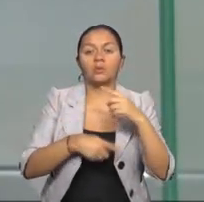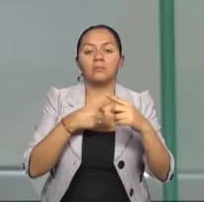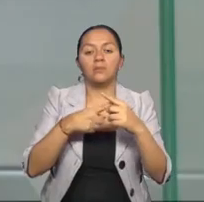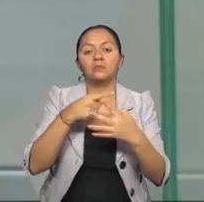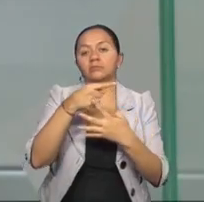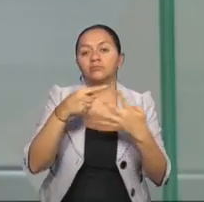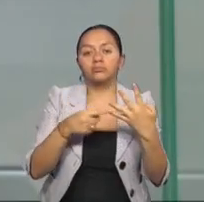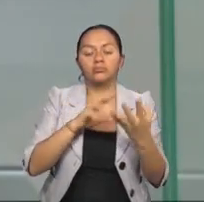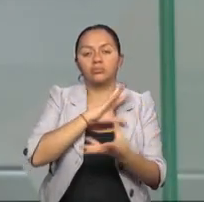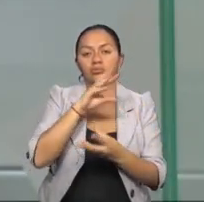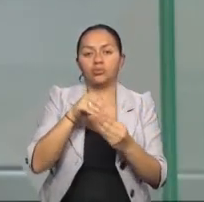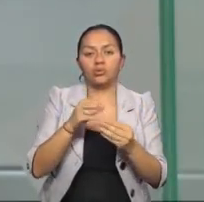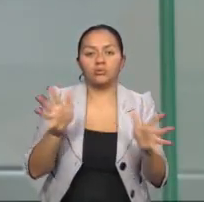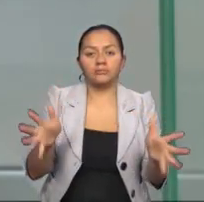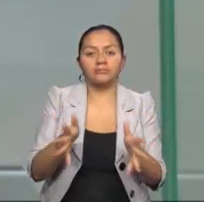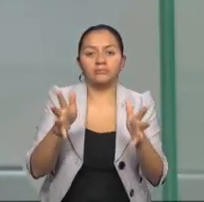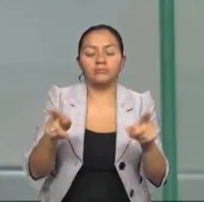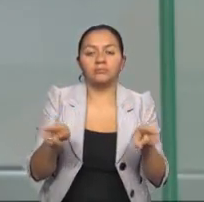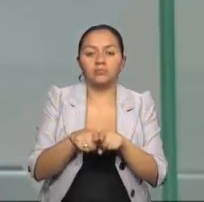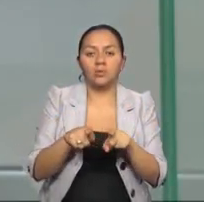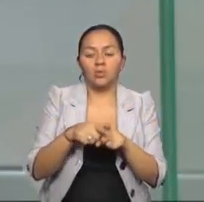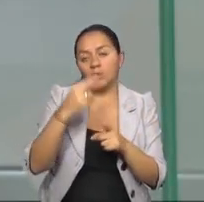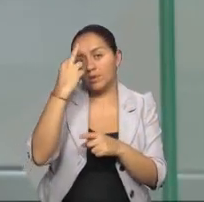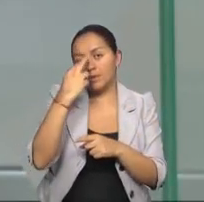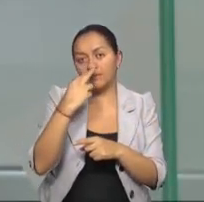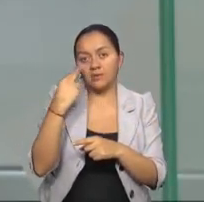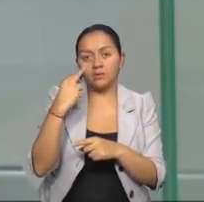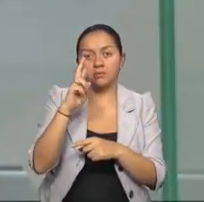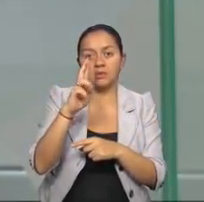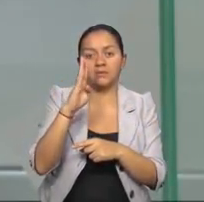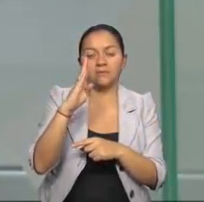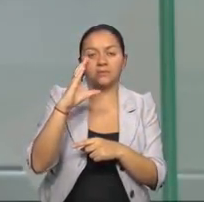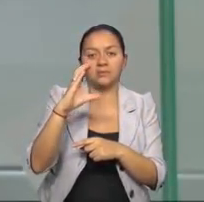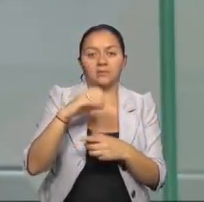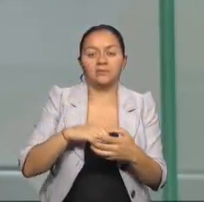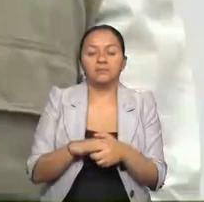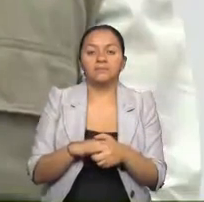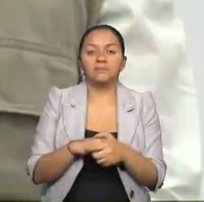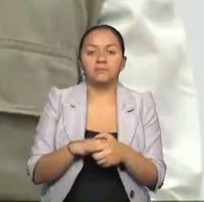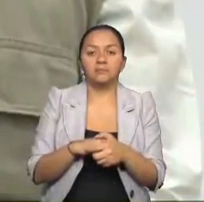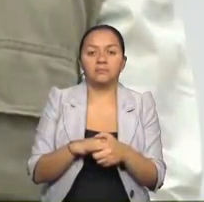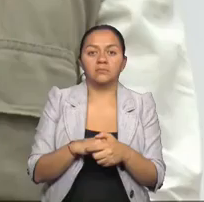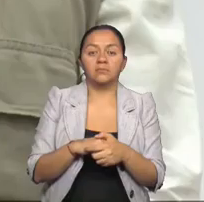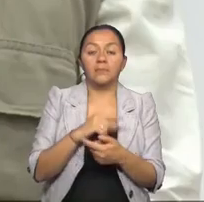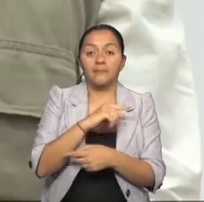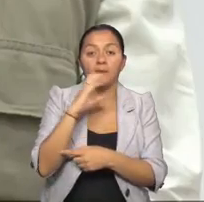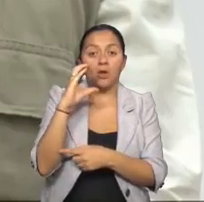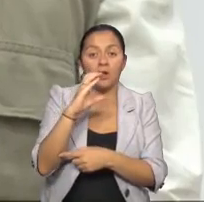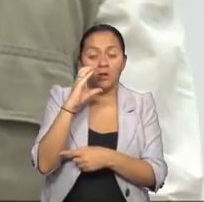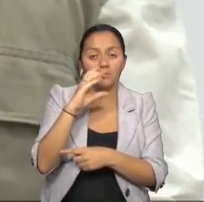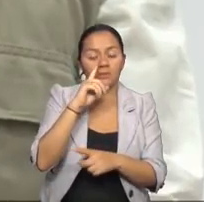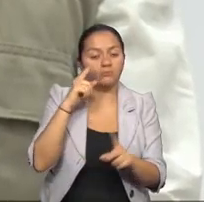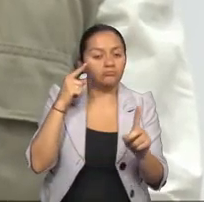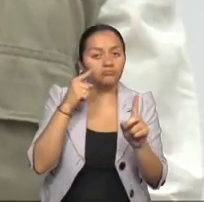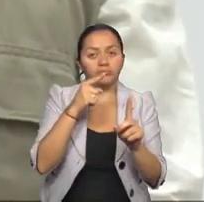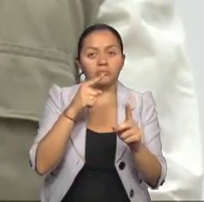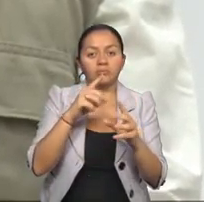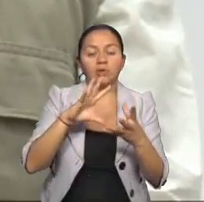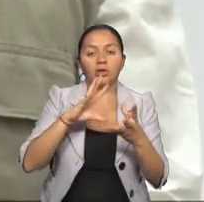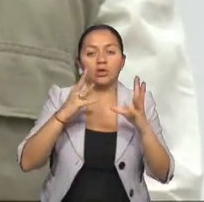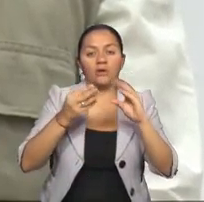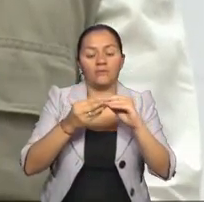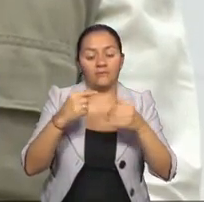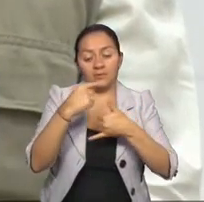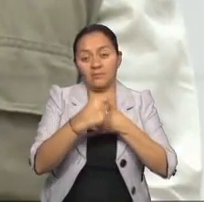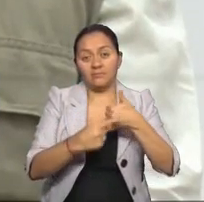es en donde más han fomentado principalmente la rehabilitación de la comunidad mira javier colombia es una geografía muy